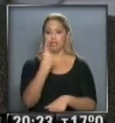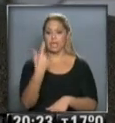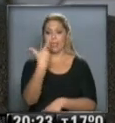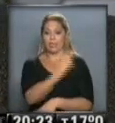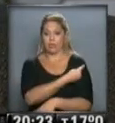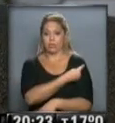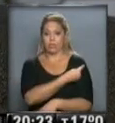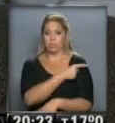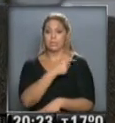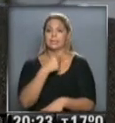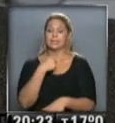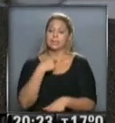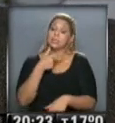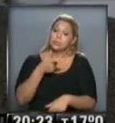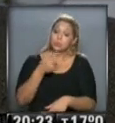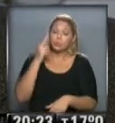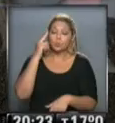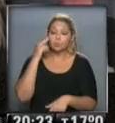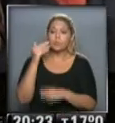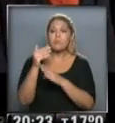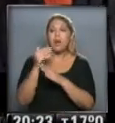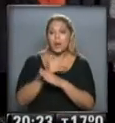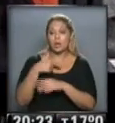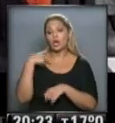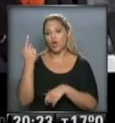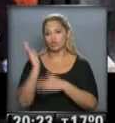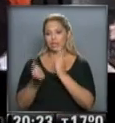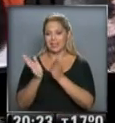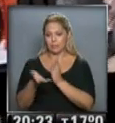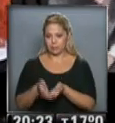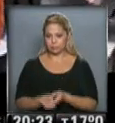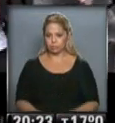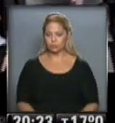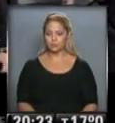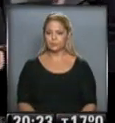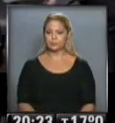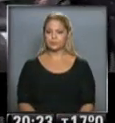precio que está significativamente por debajo de lo que son nuestros tratamientos comparativos.